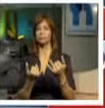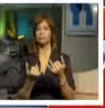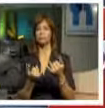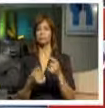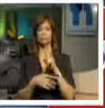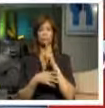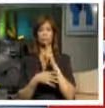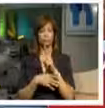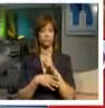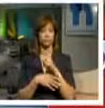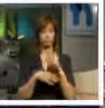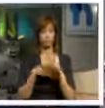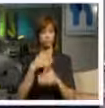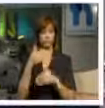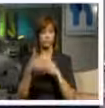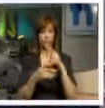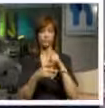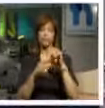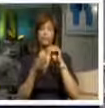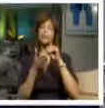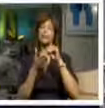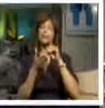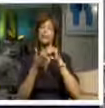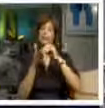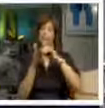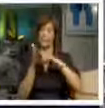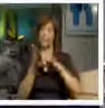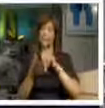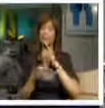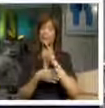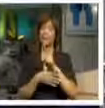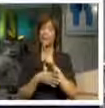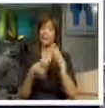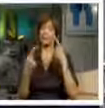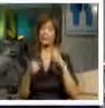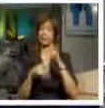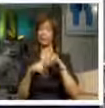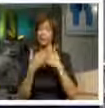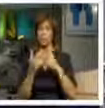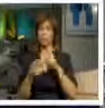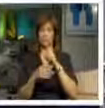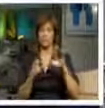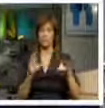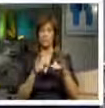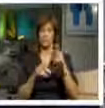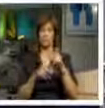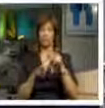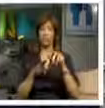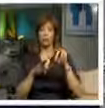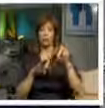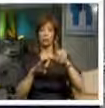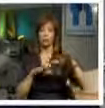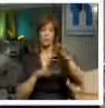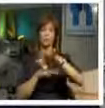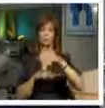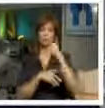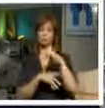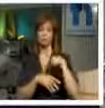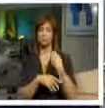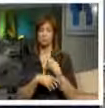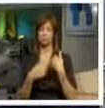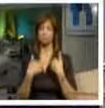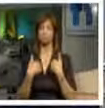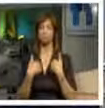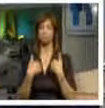grabado eso fue un proceso de instalación real que se hizo de cómo se está haciendo sobre toda latinoamérica y nosotros que hemos